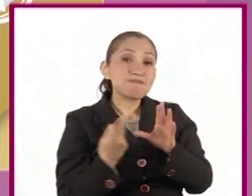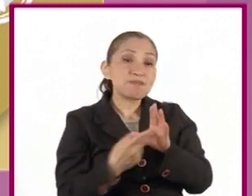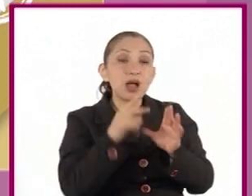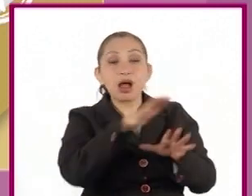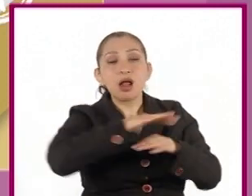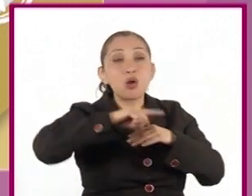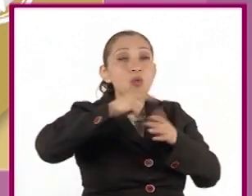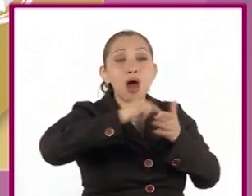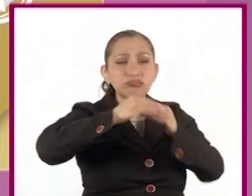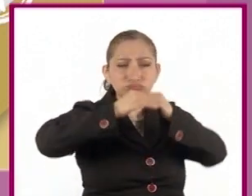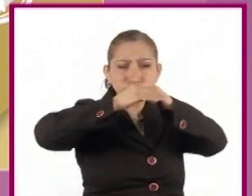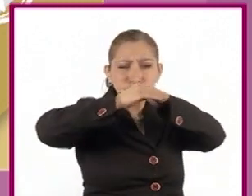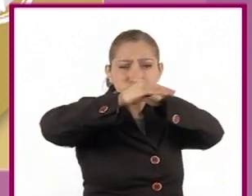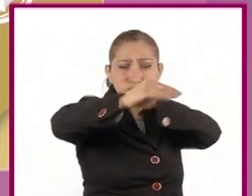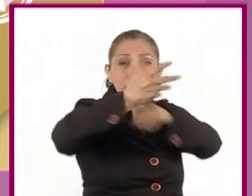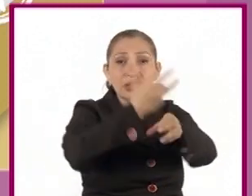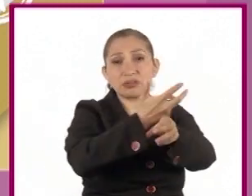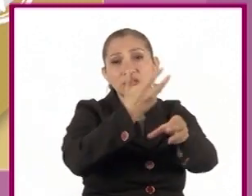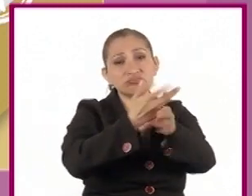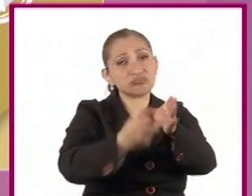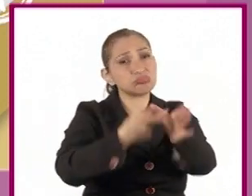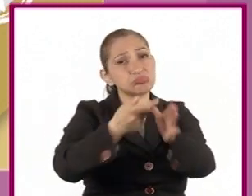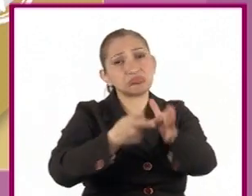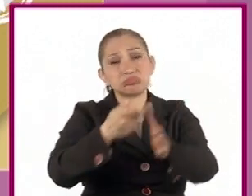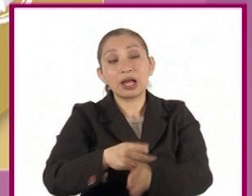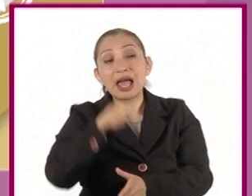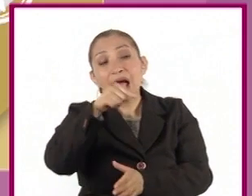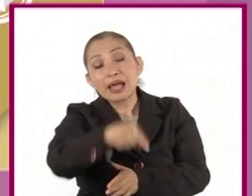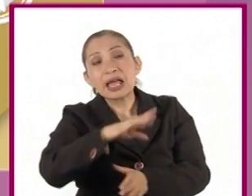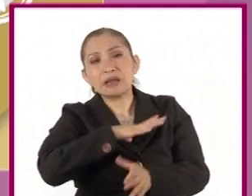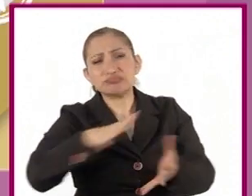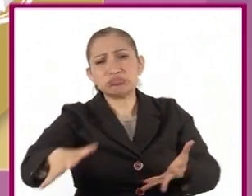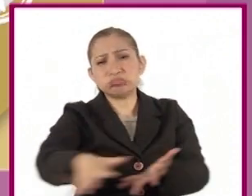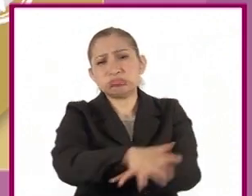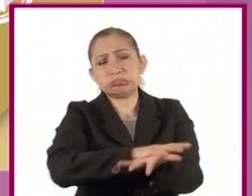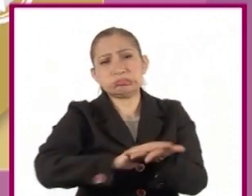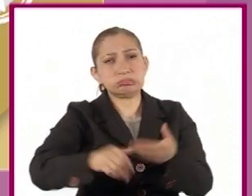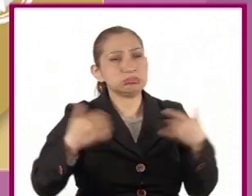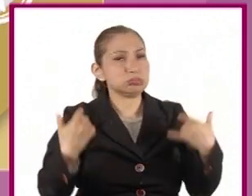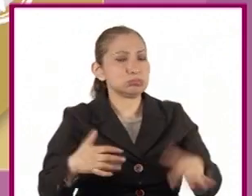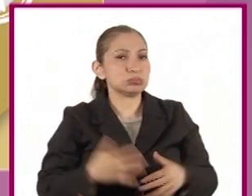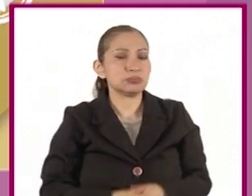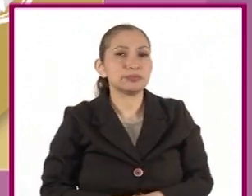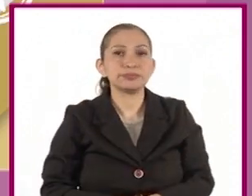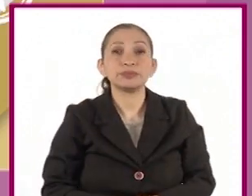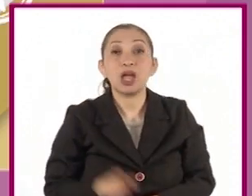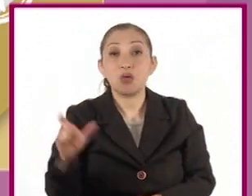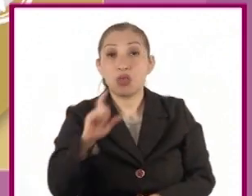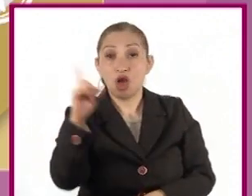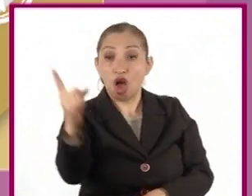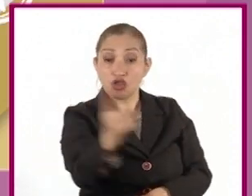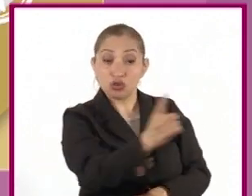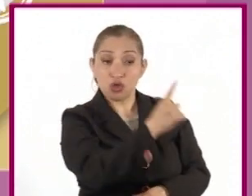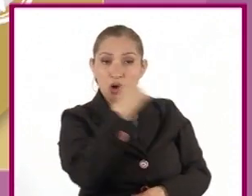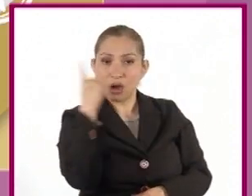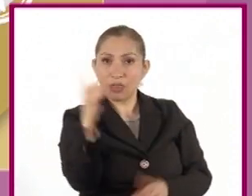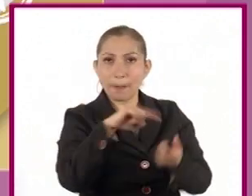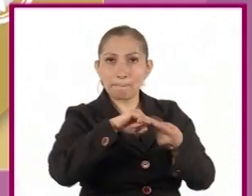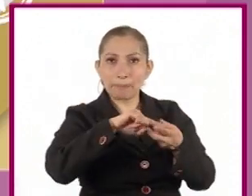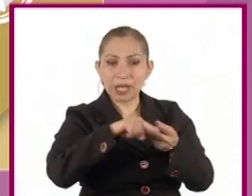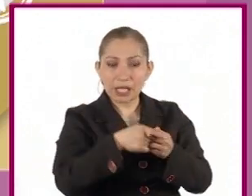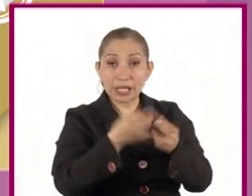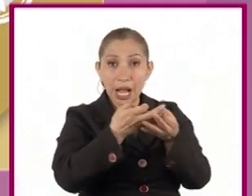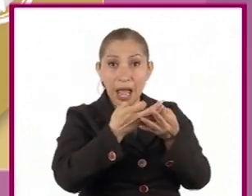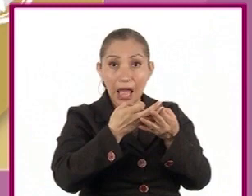las llanuras de los Estados Unidos de América, donde causan grandes desastres. Cuando un tornado se forma sobre